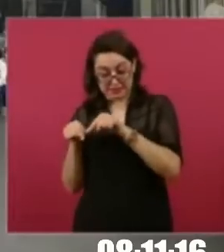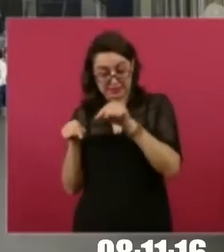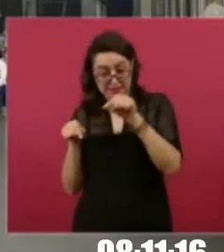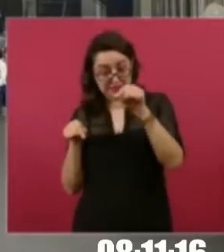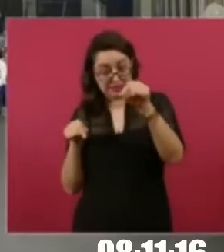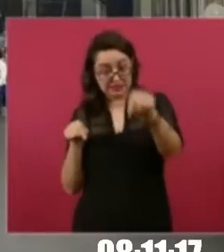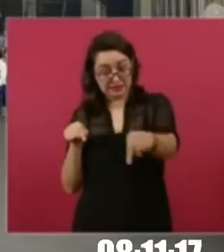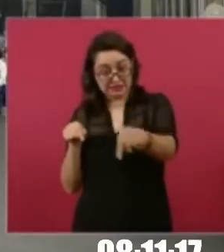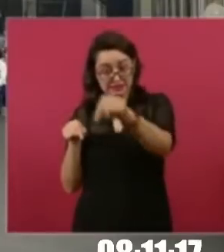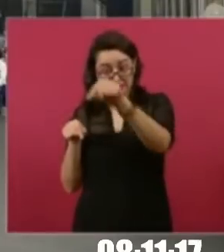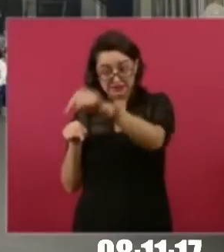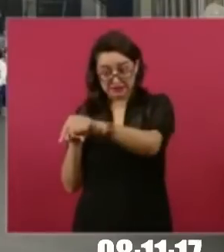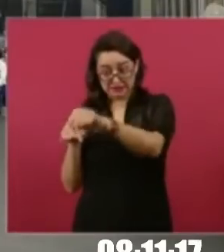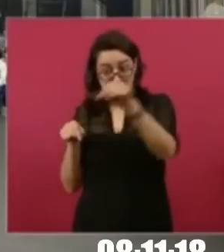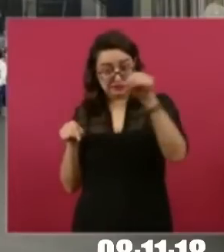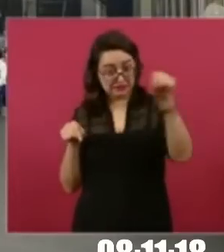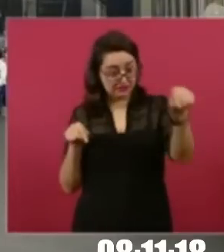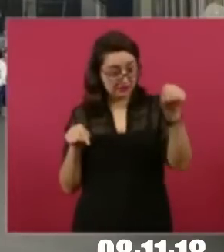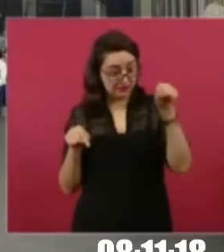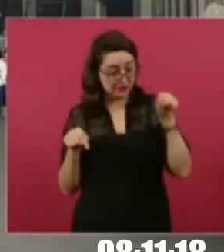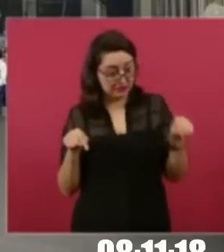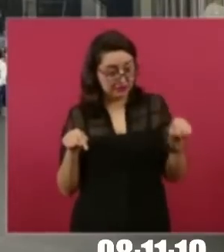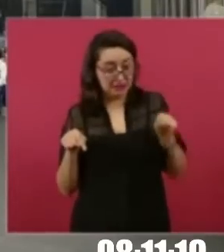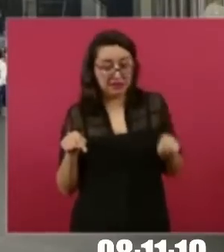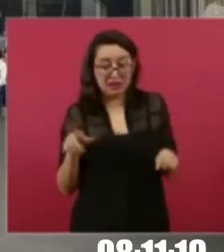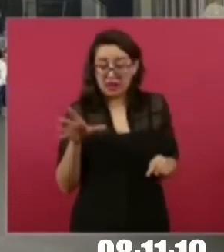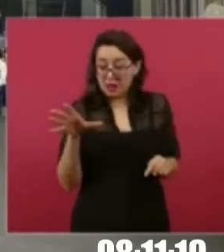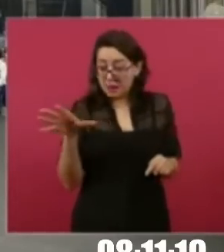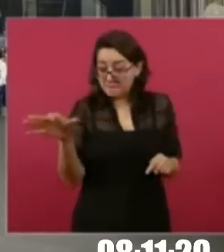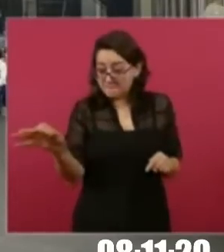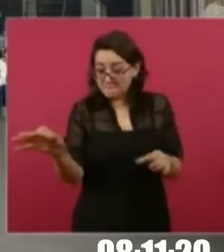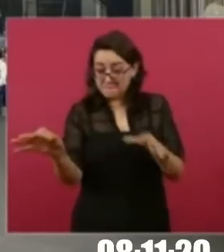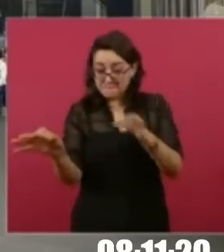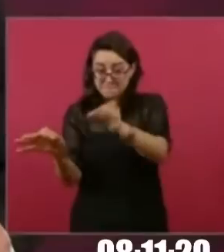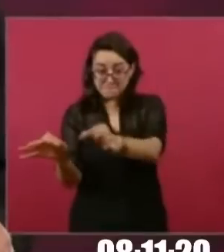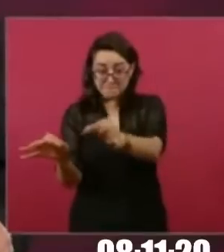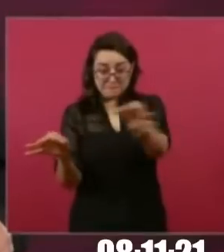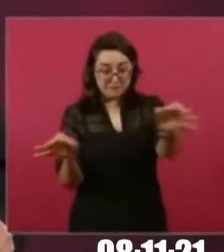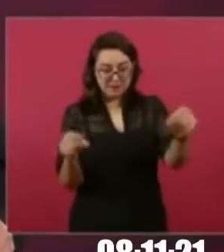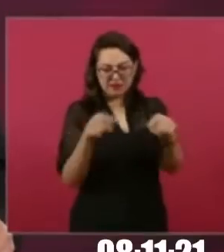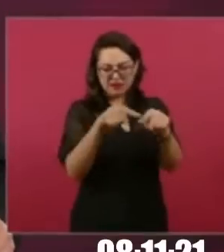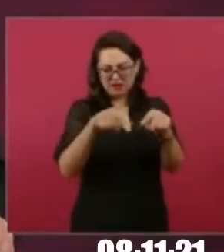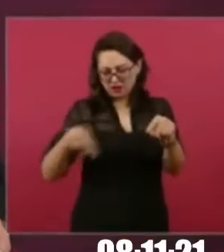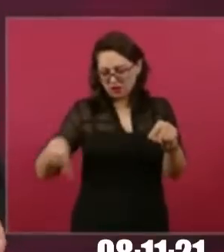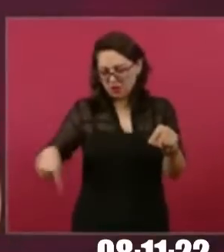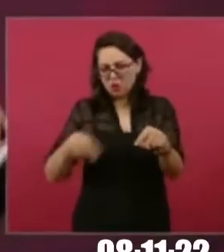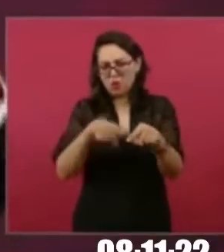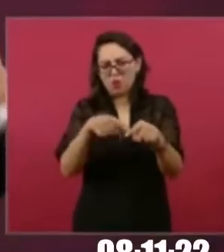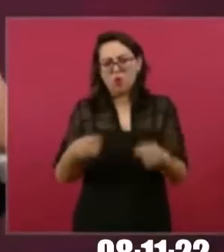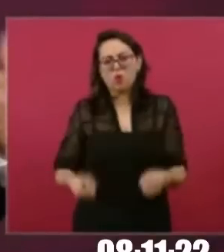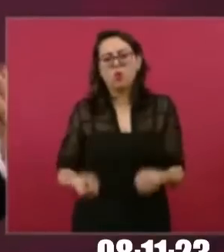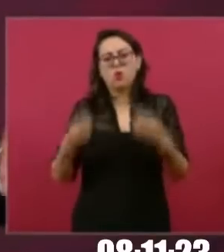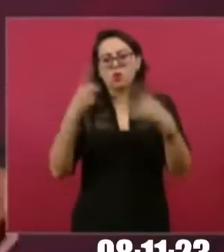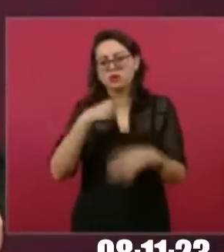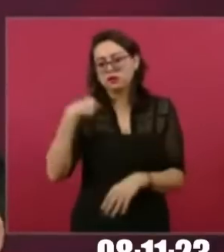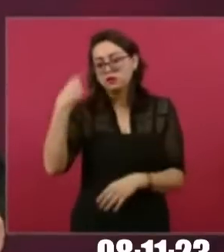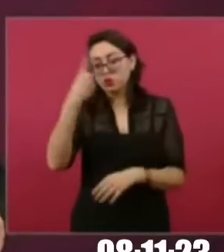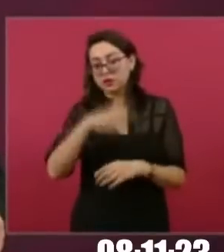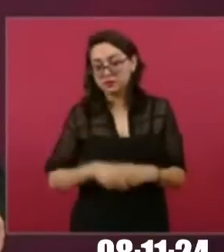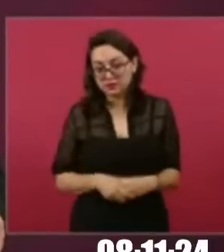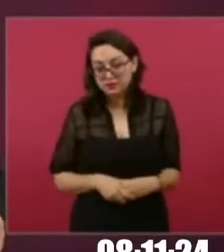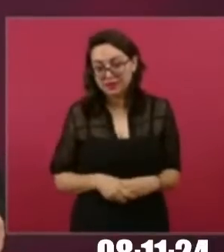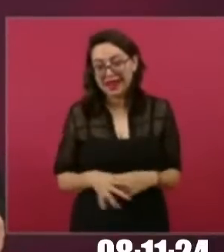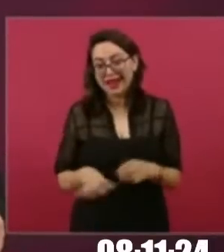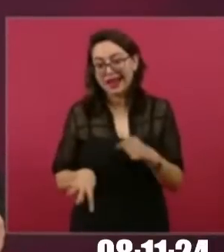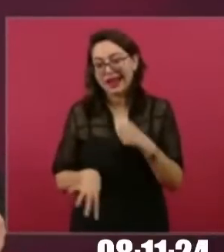punta abrió la bocana toda esa zona de la zona Pacífico Norte en Baja California Sur que reclaman un mejor servicio